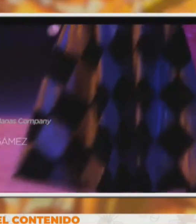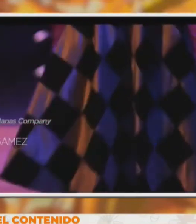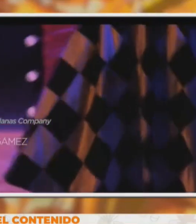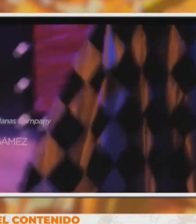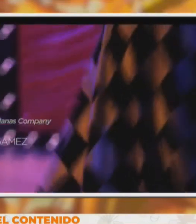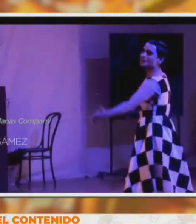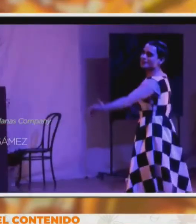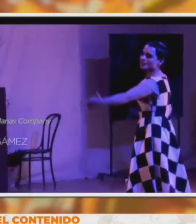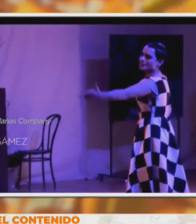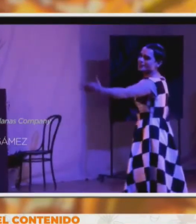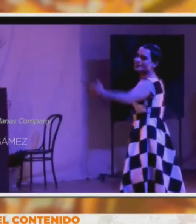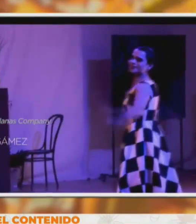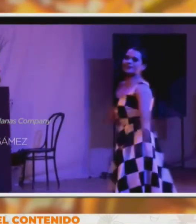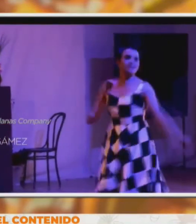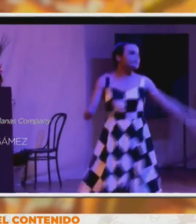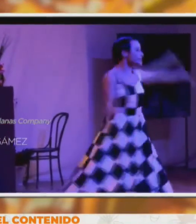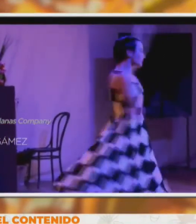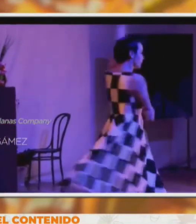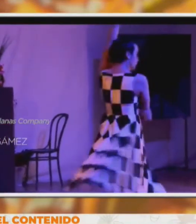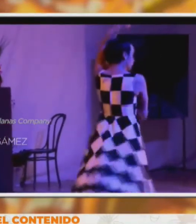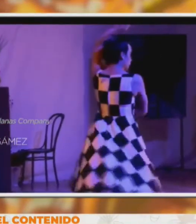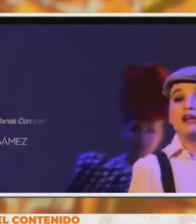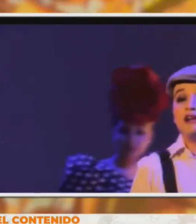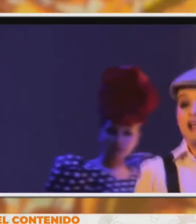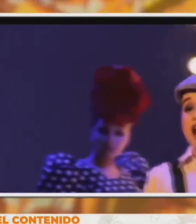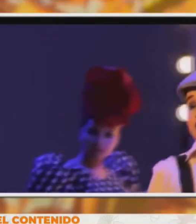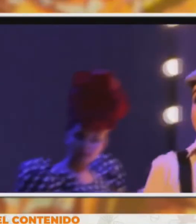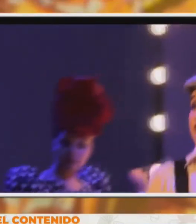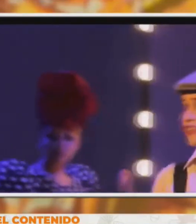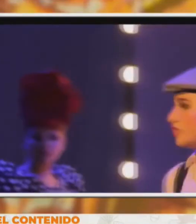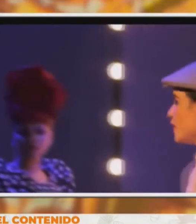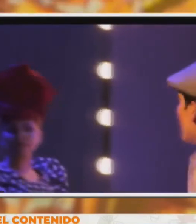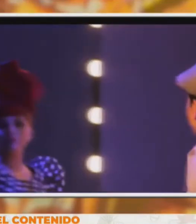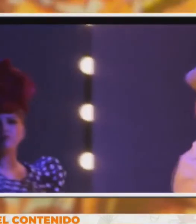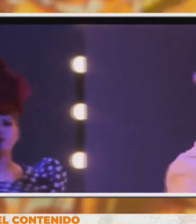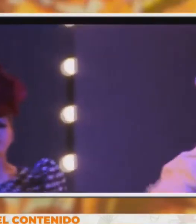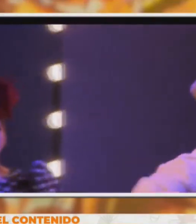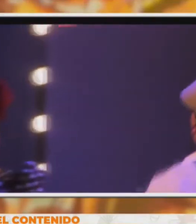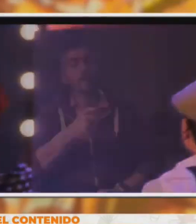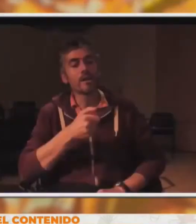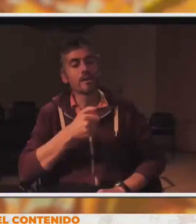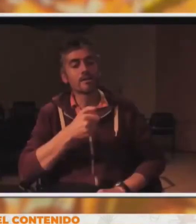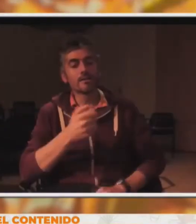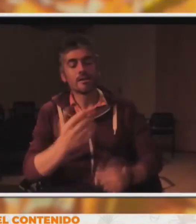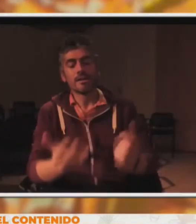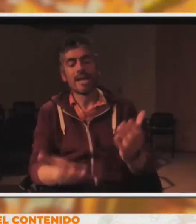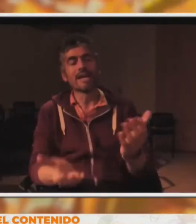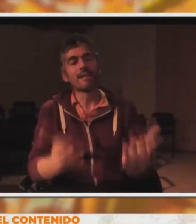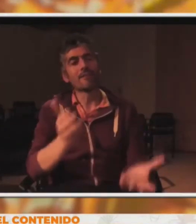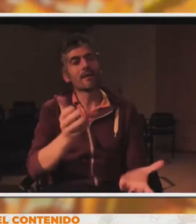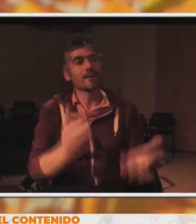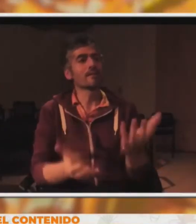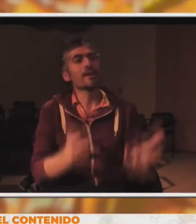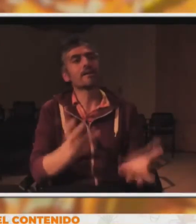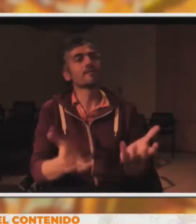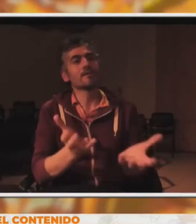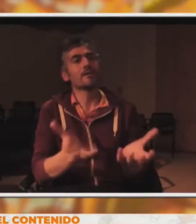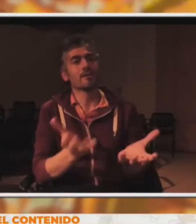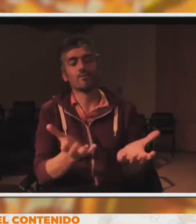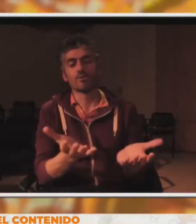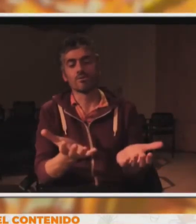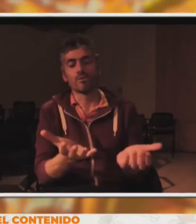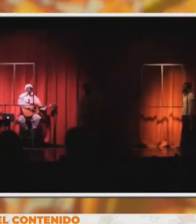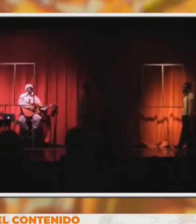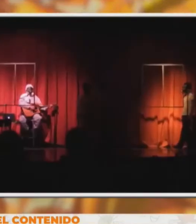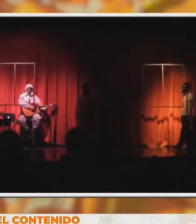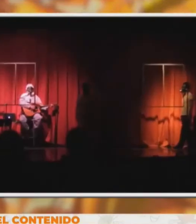preguntar también es de la importancia de lo que es la gestión cultural hoy día. ¿Por qué se hace tan fundamental para los artistas